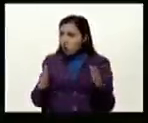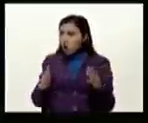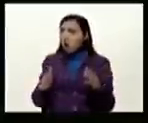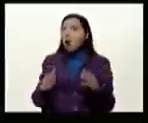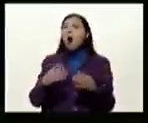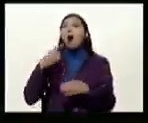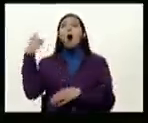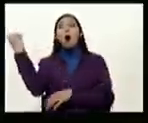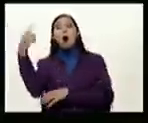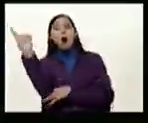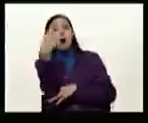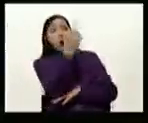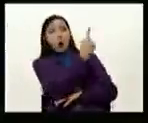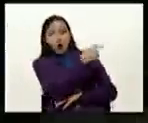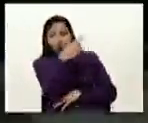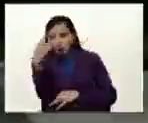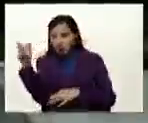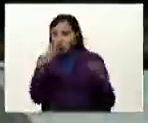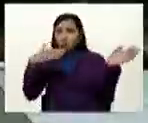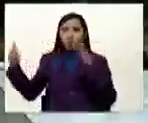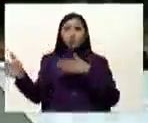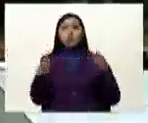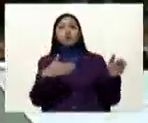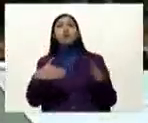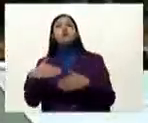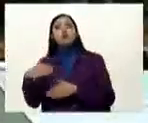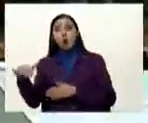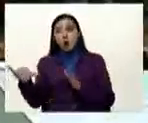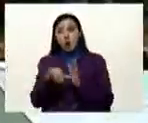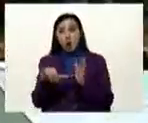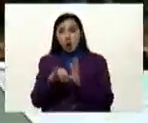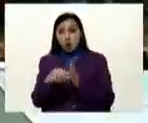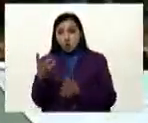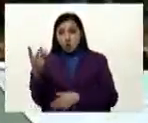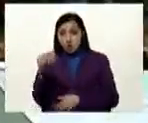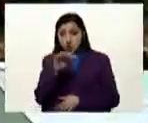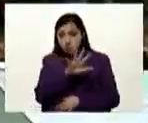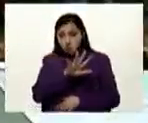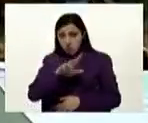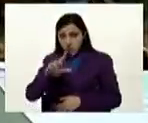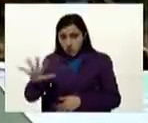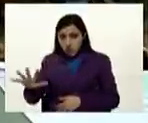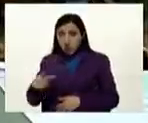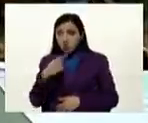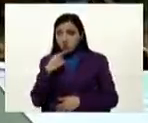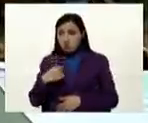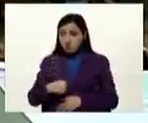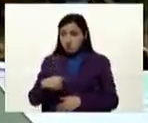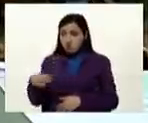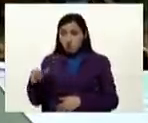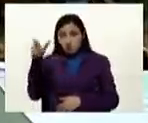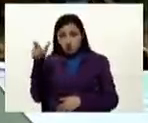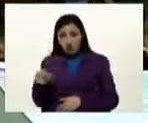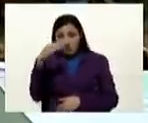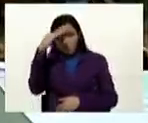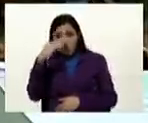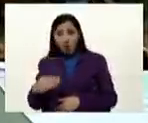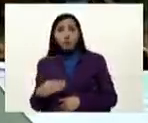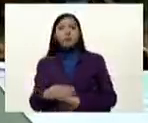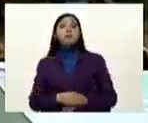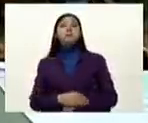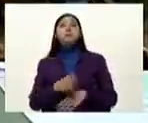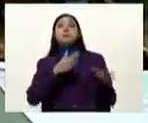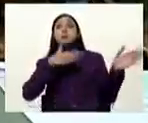ondas tropicales. Acaba de pasar la número 55, me dice el almirante Ceballos, la onda